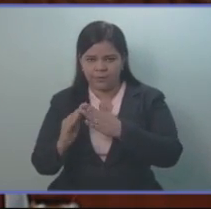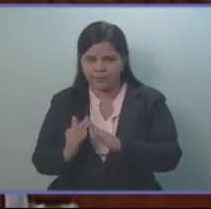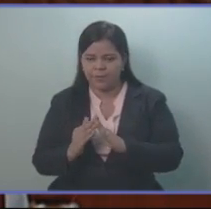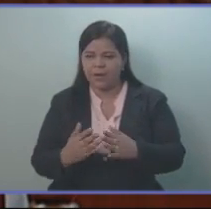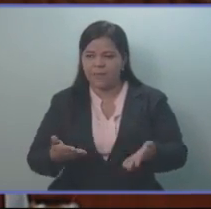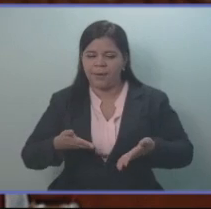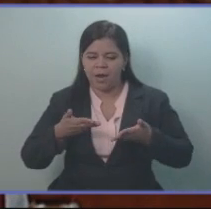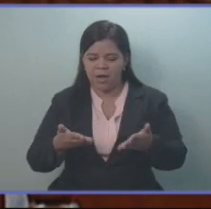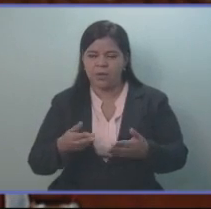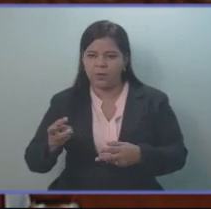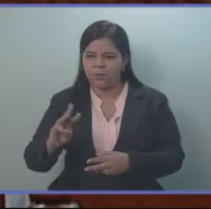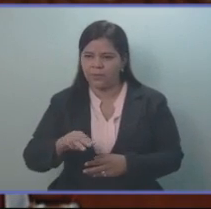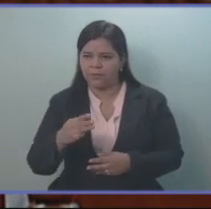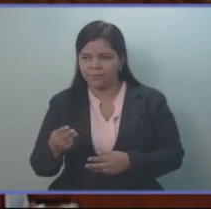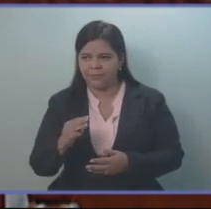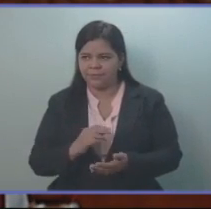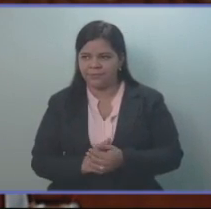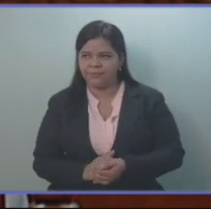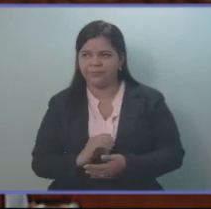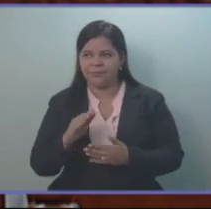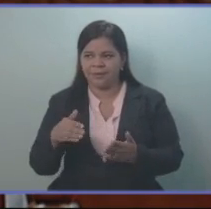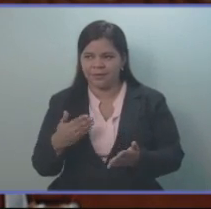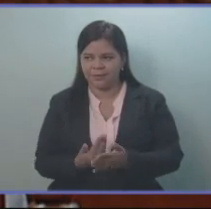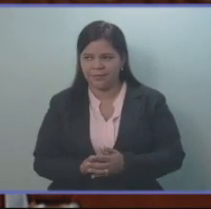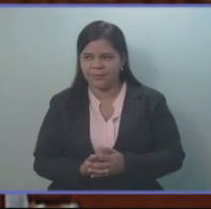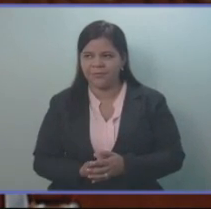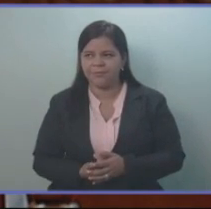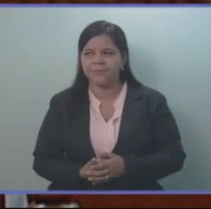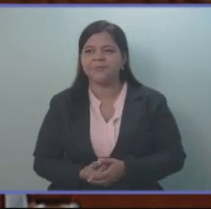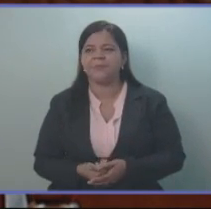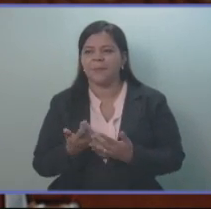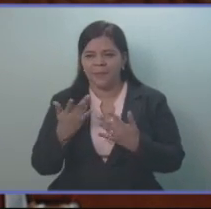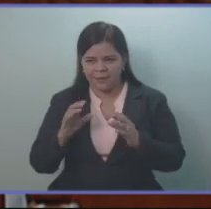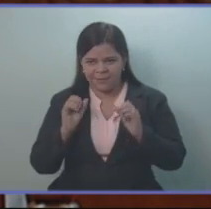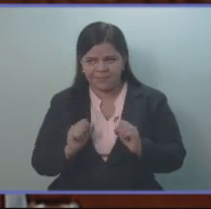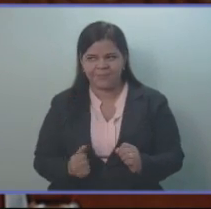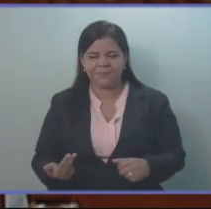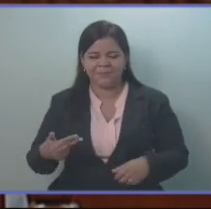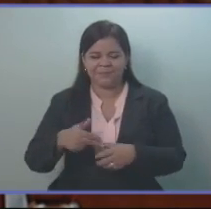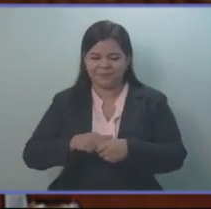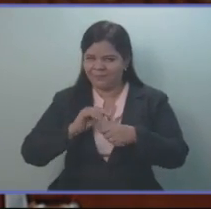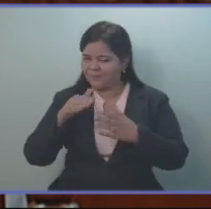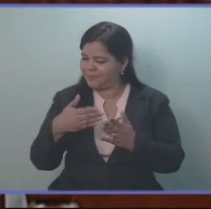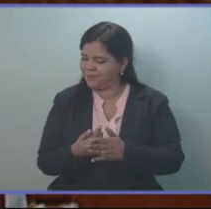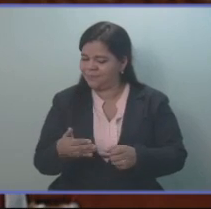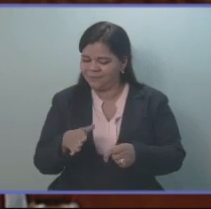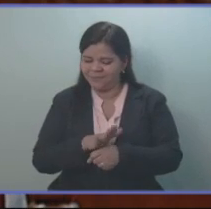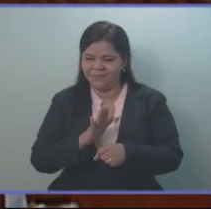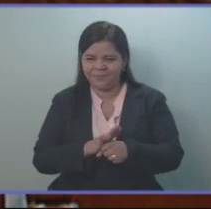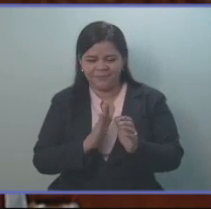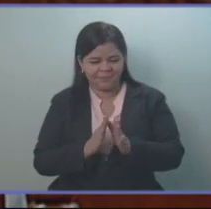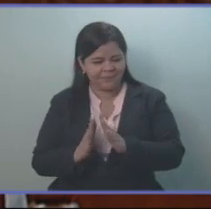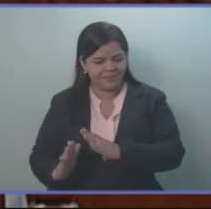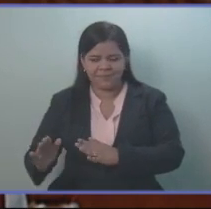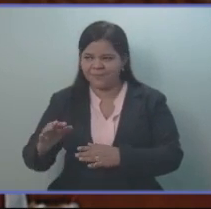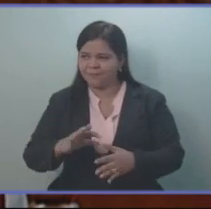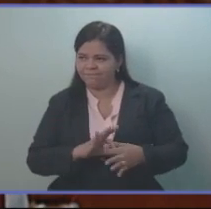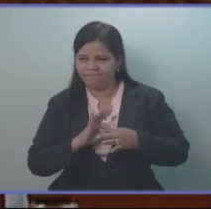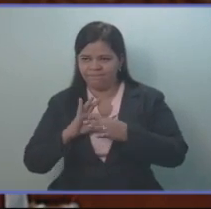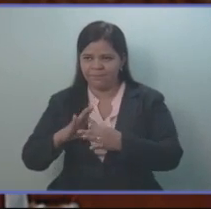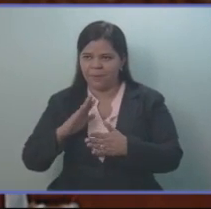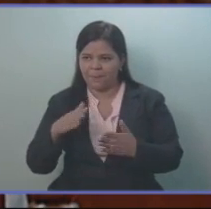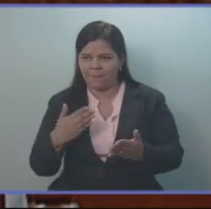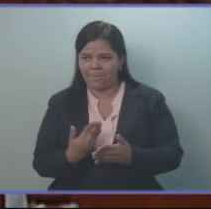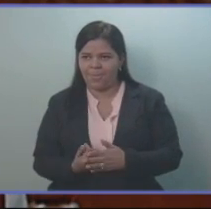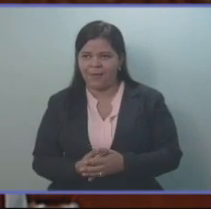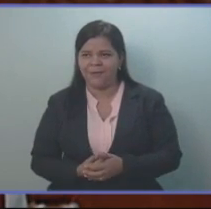para la construcción de sus complejos habitacionales, el cual forma parte integral del plan operativo del proyecto,